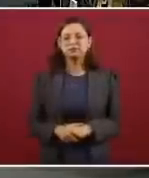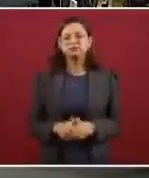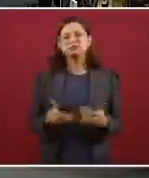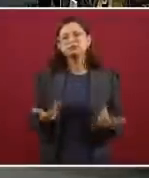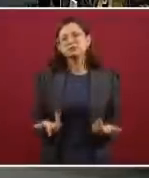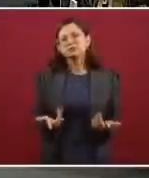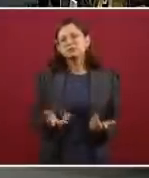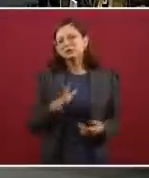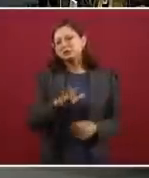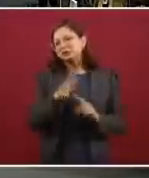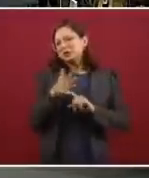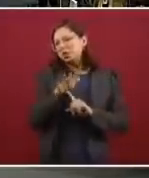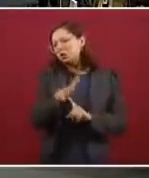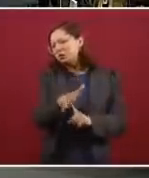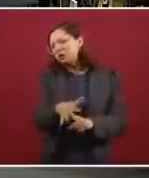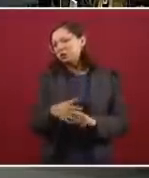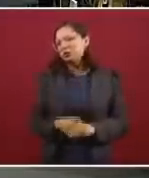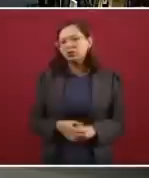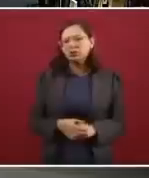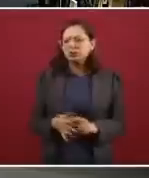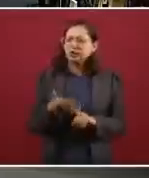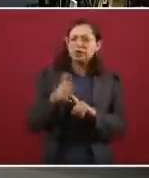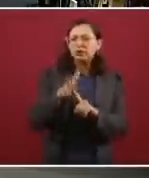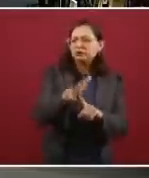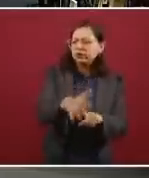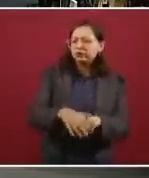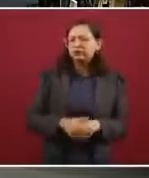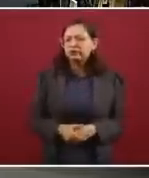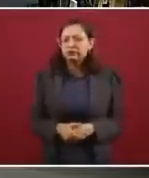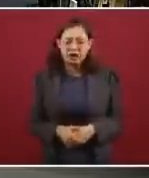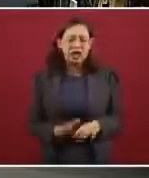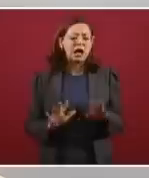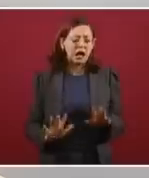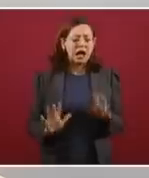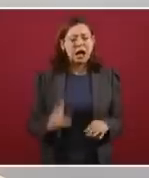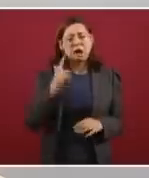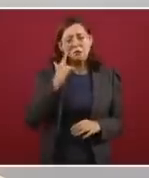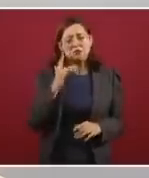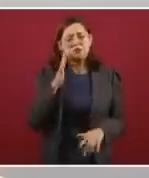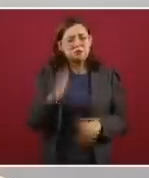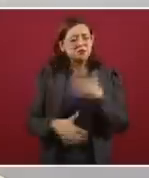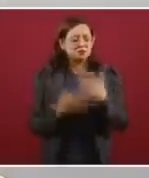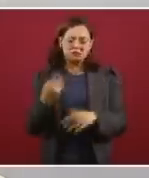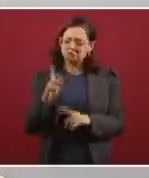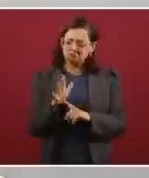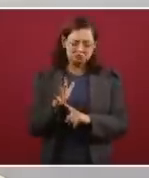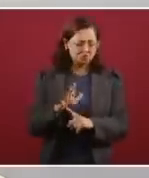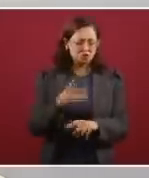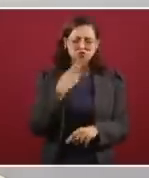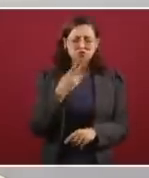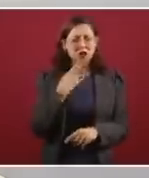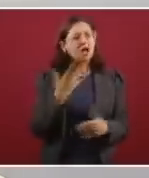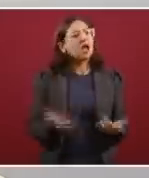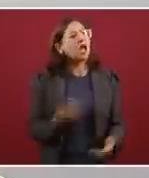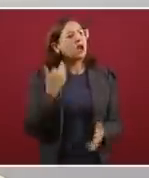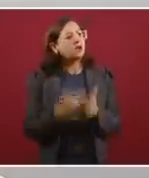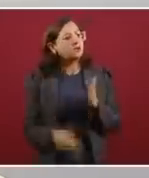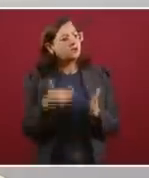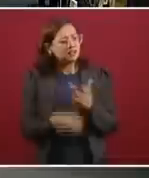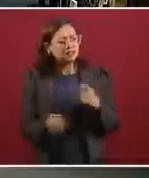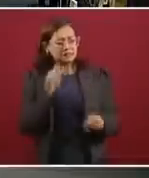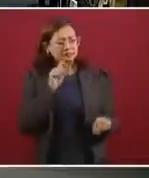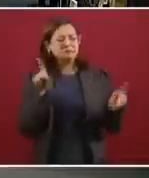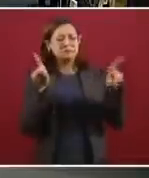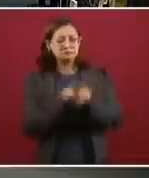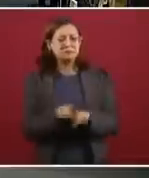¿Los helicópteros? Pues vamos a ver qué hacemos, pero no se van a usar para ese tipo de actividades. ¿Falta comprar los cañones de la Pola, de